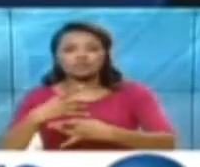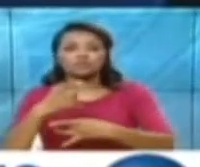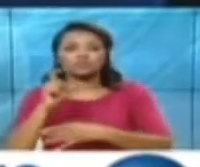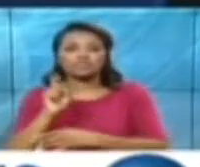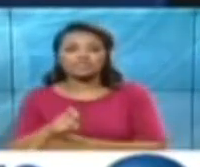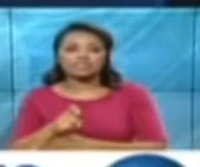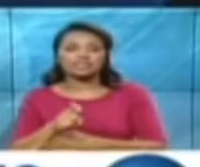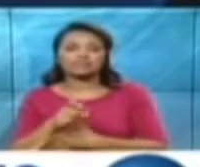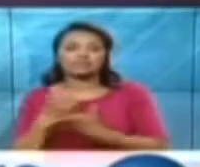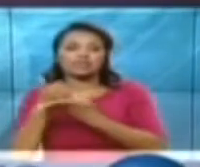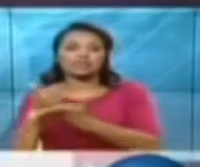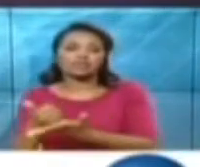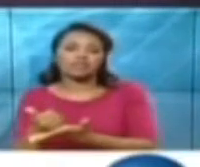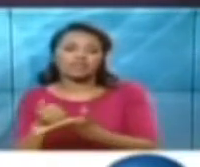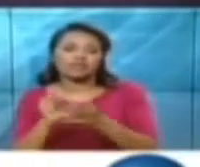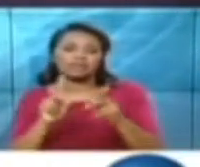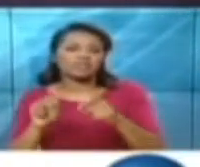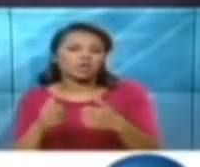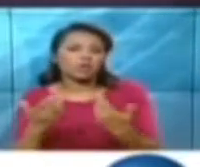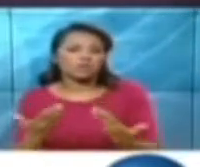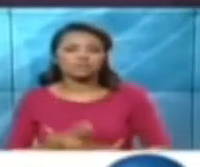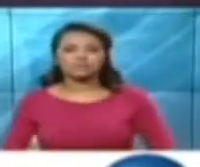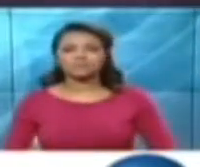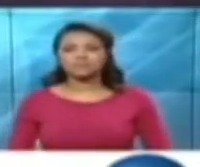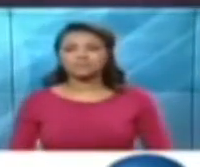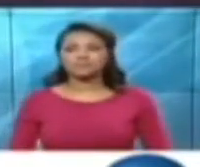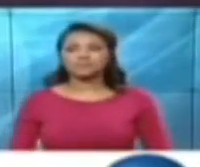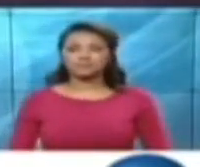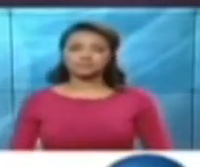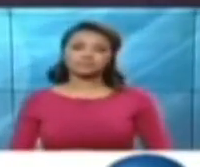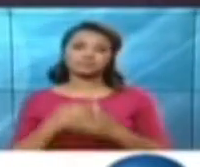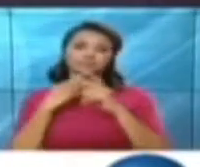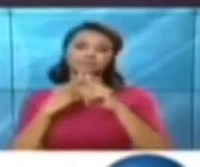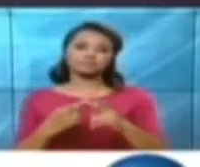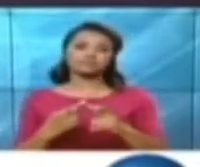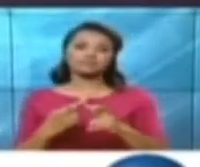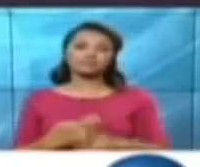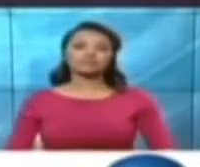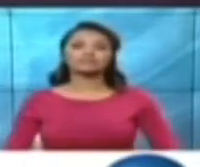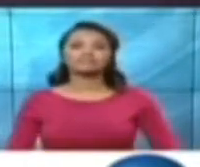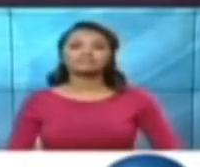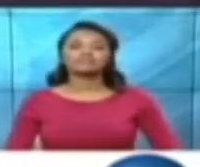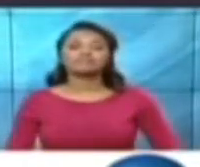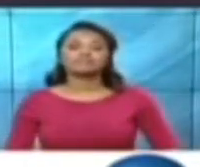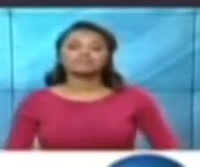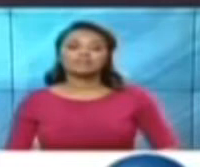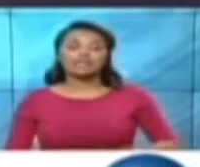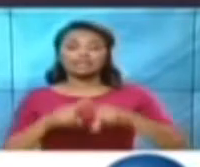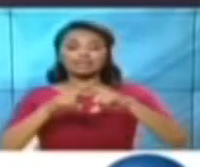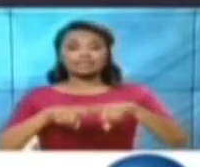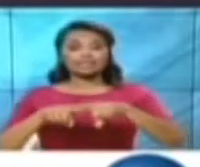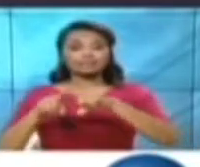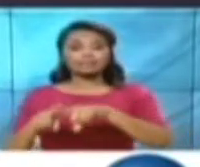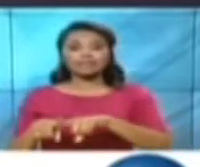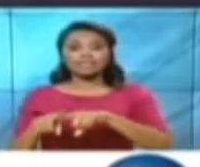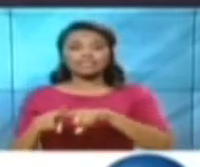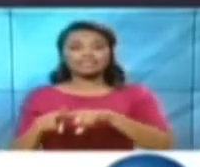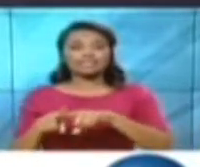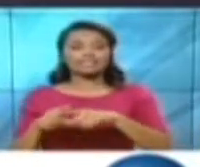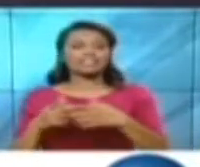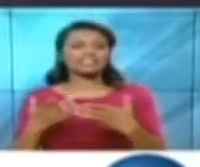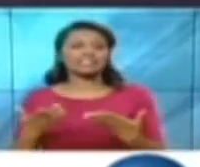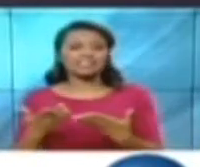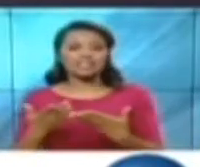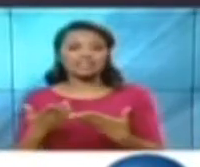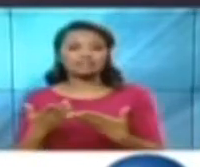universal de la población no depende de ello en realidad depende del modelo fracasado